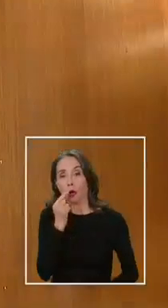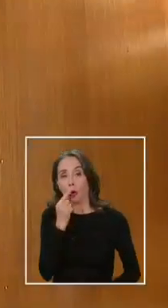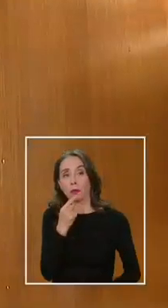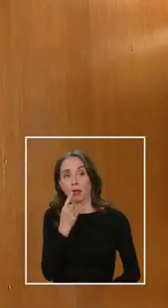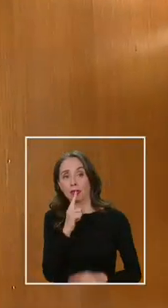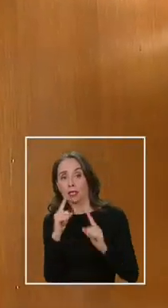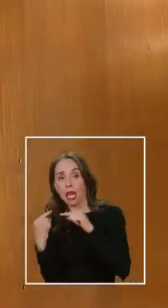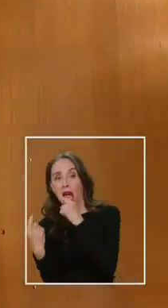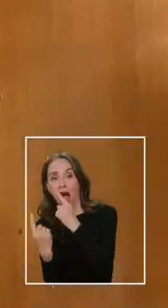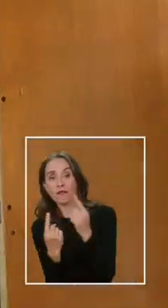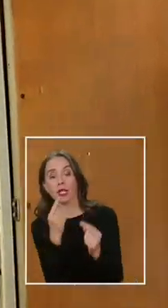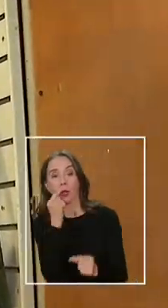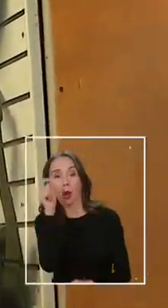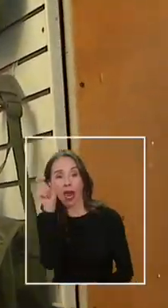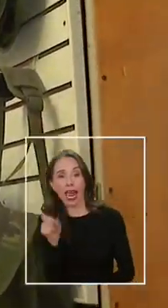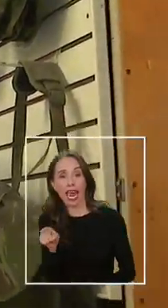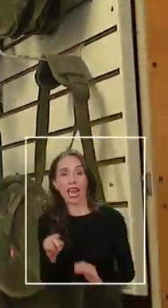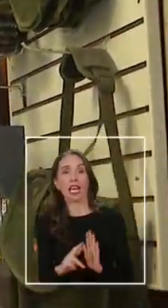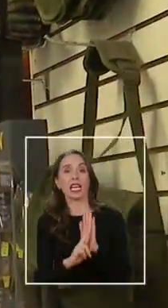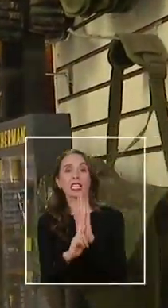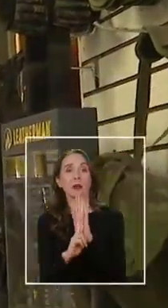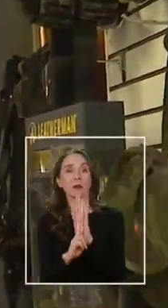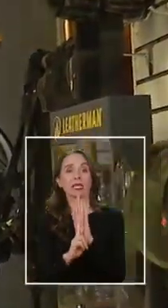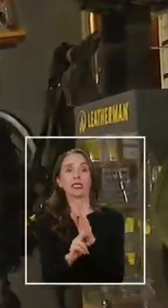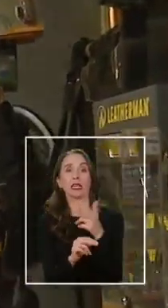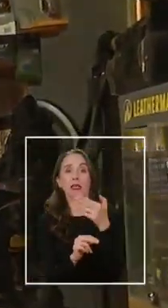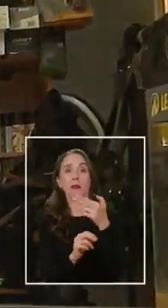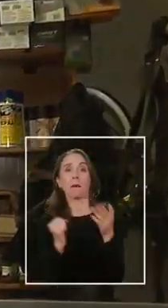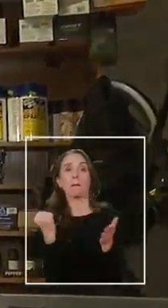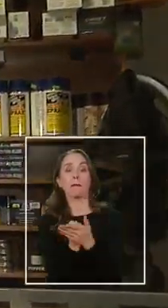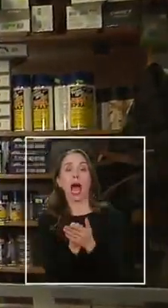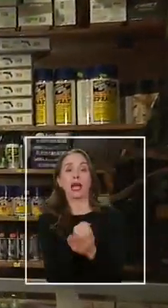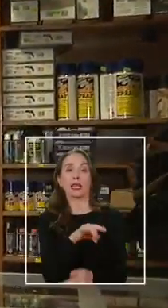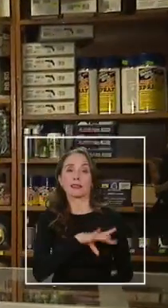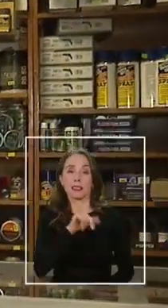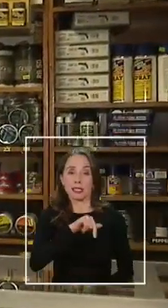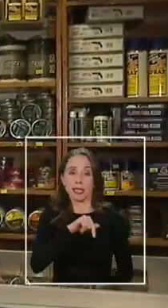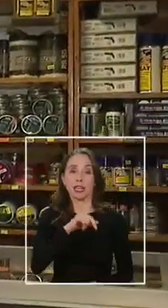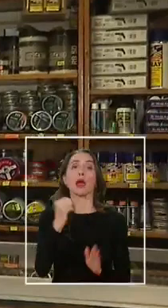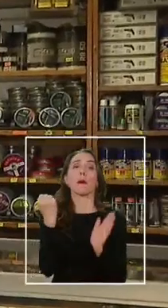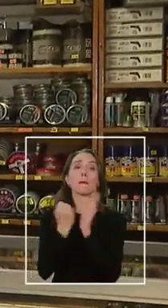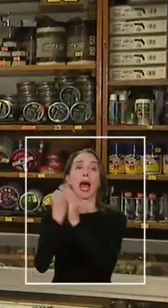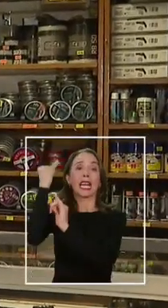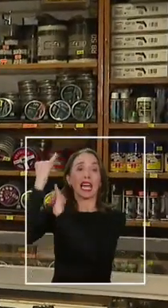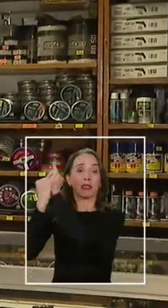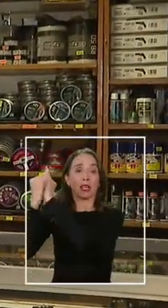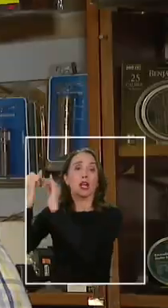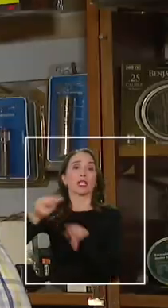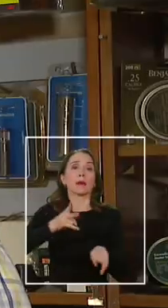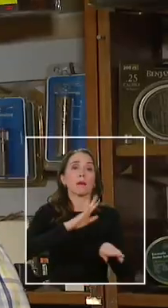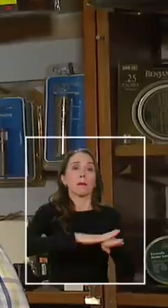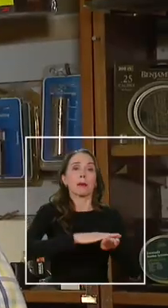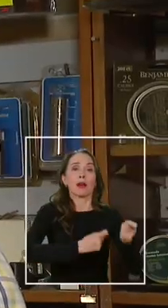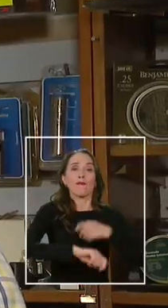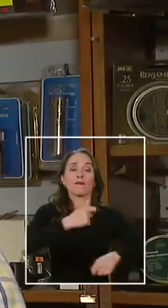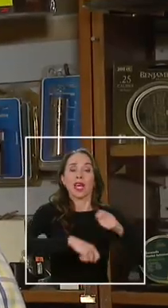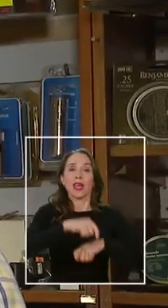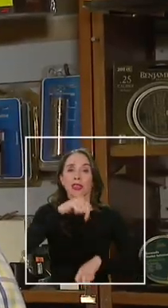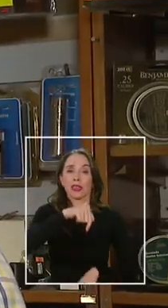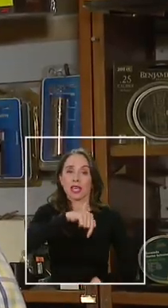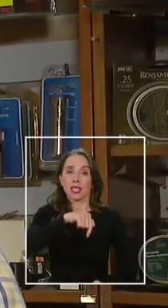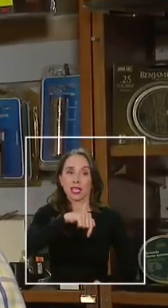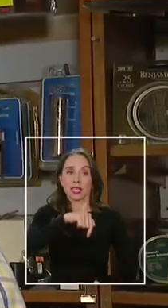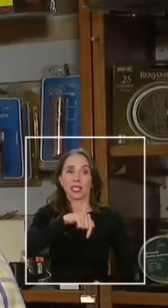averiguar, él es representante de una marca a nivel local, una marca internacional acá en Chile, y él está encargado de las ventas